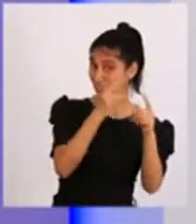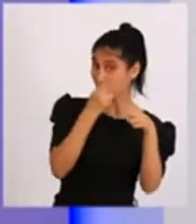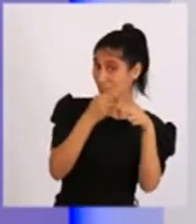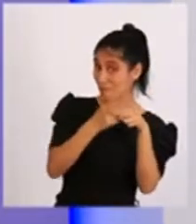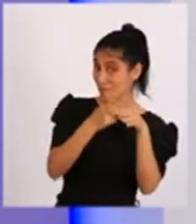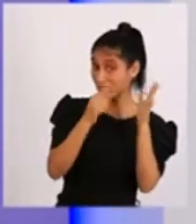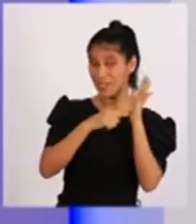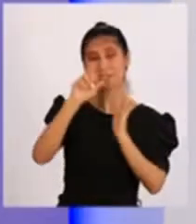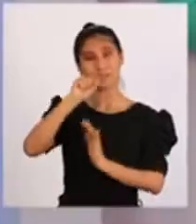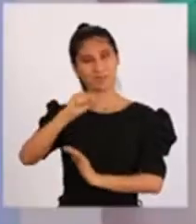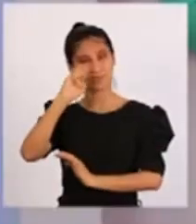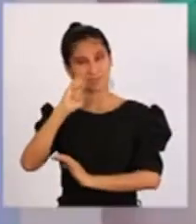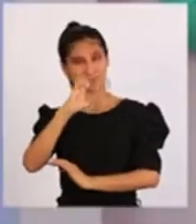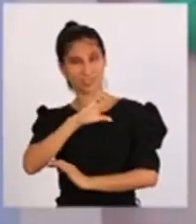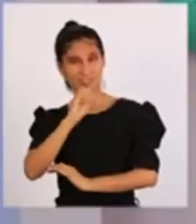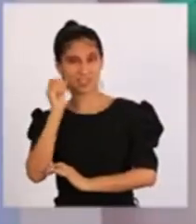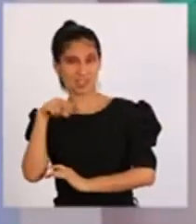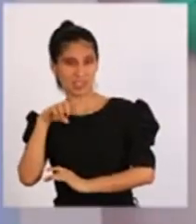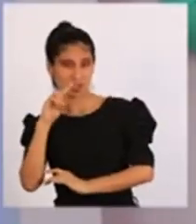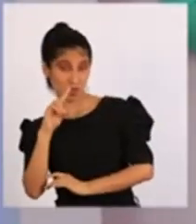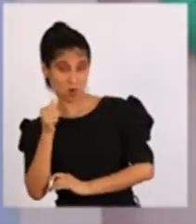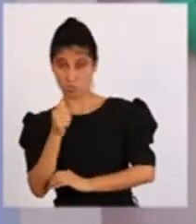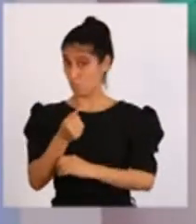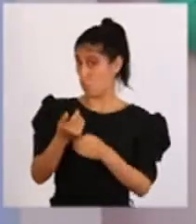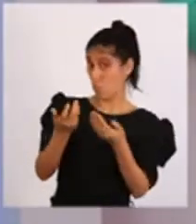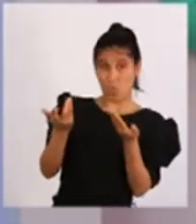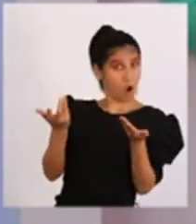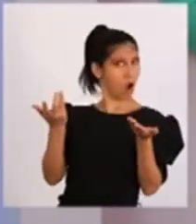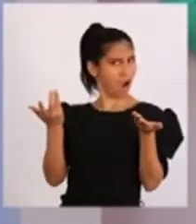is Second. Oh!